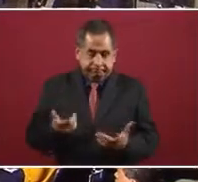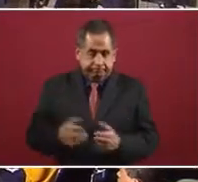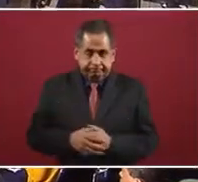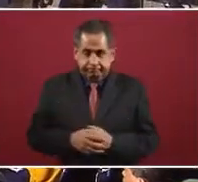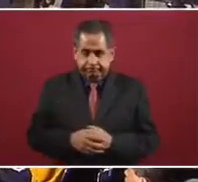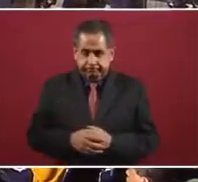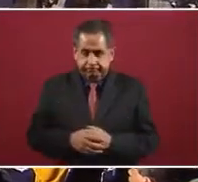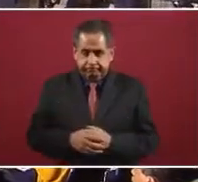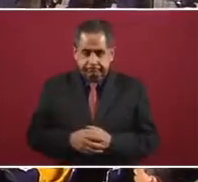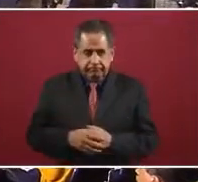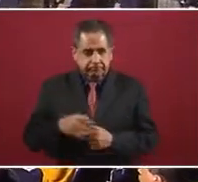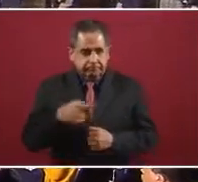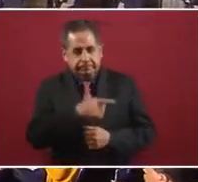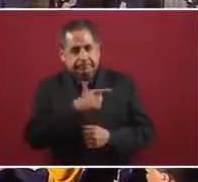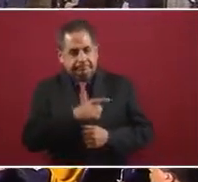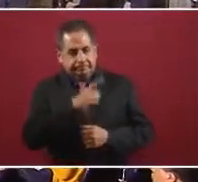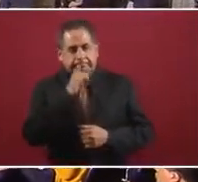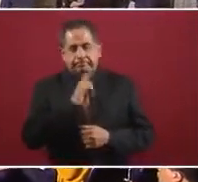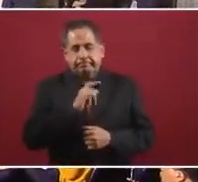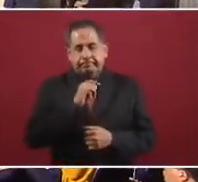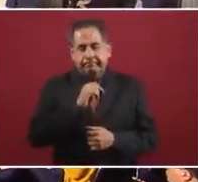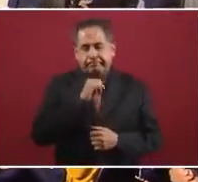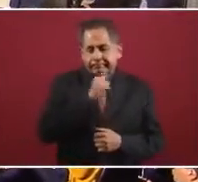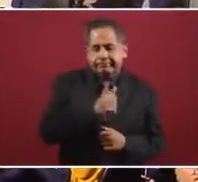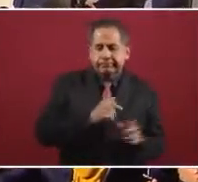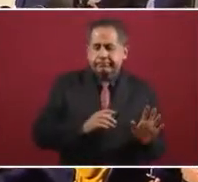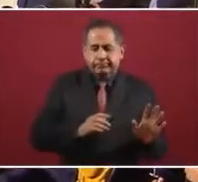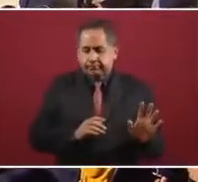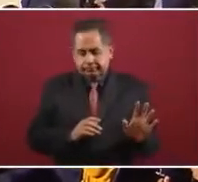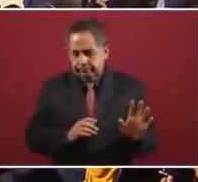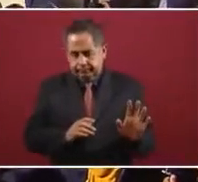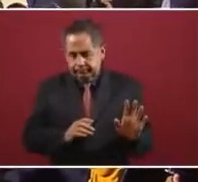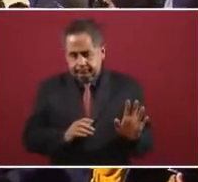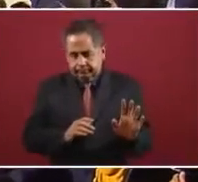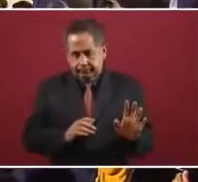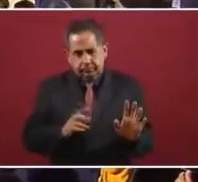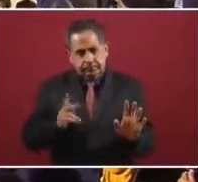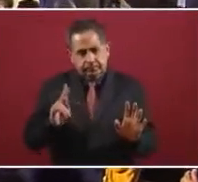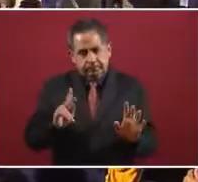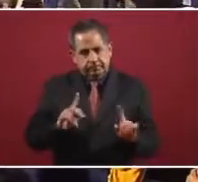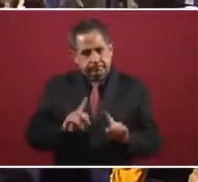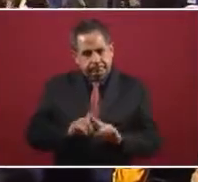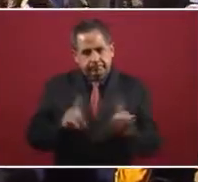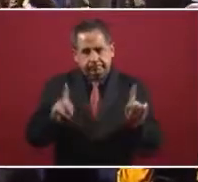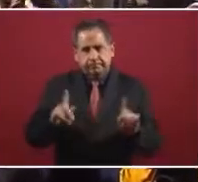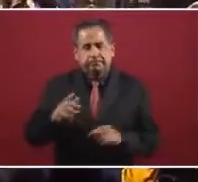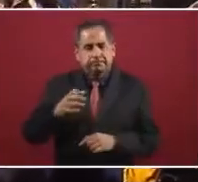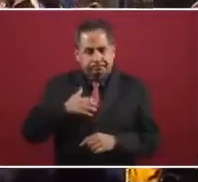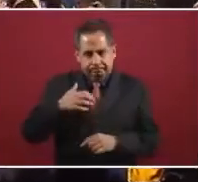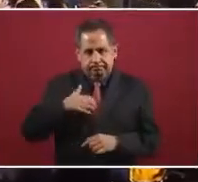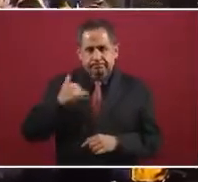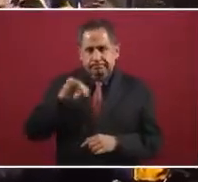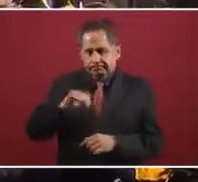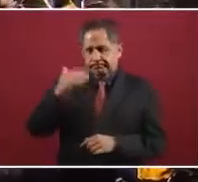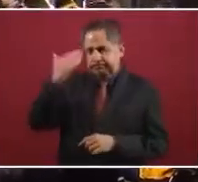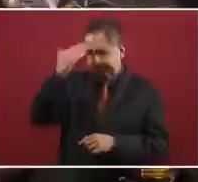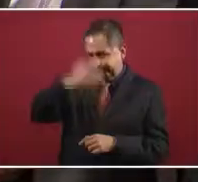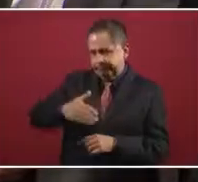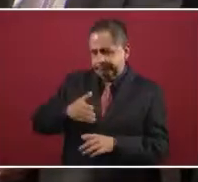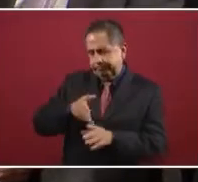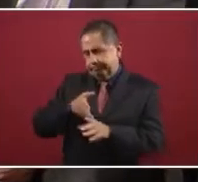no lo desmiento, aunque sí tengo un conocimiento